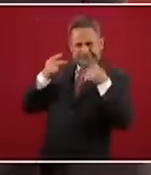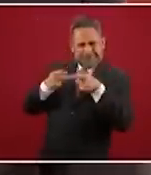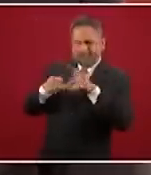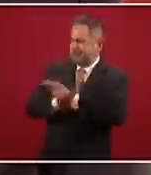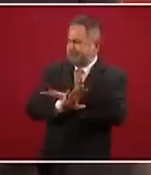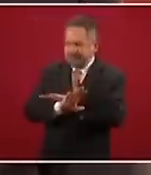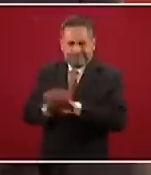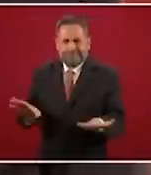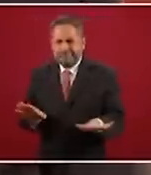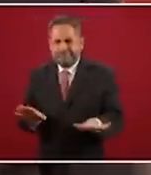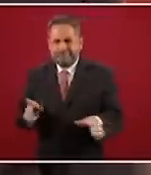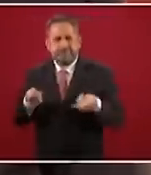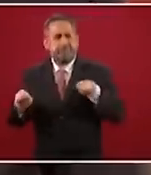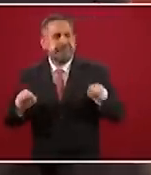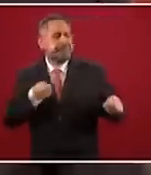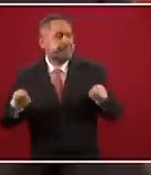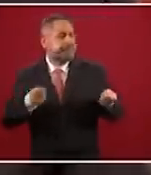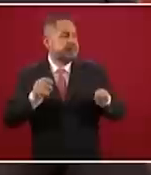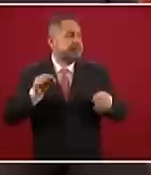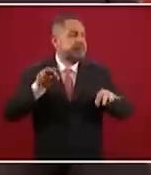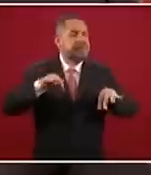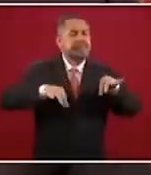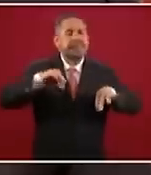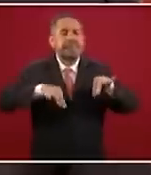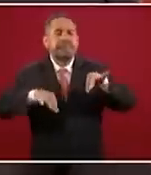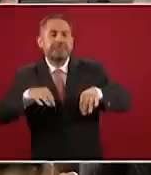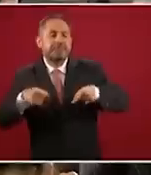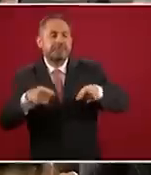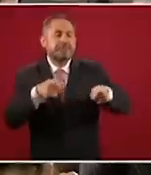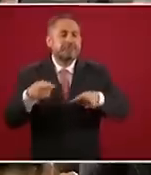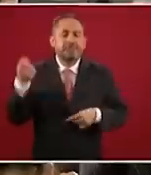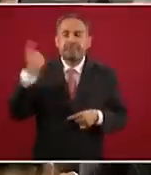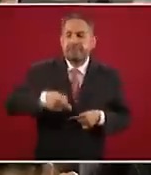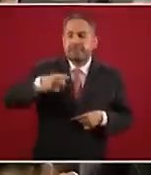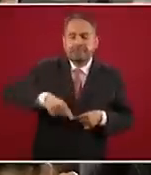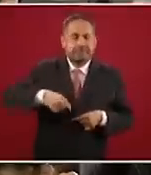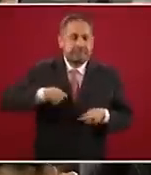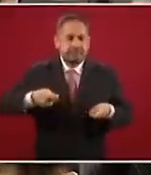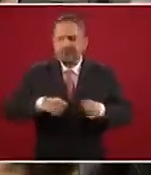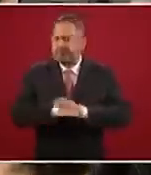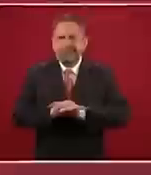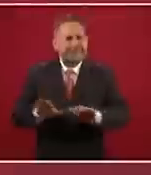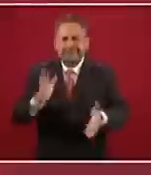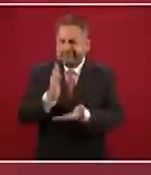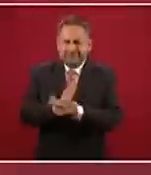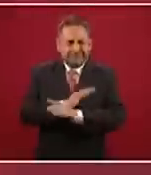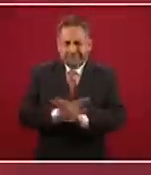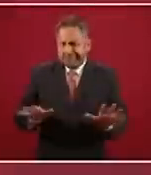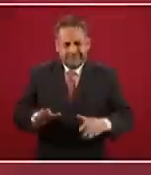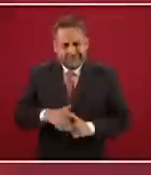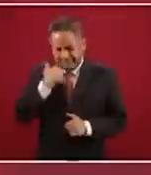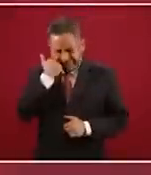manipuladores, no queremos caciques, no queremos la